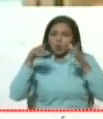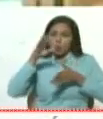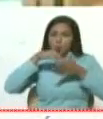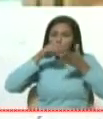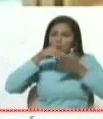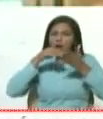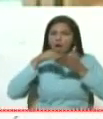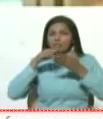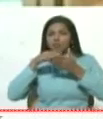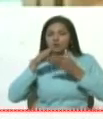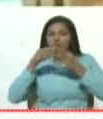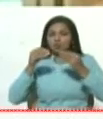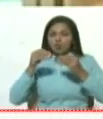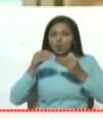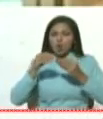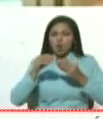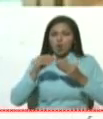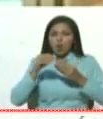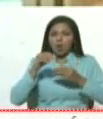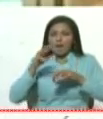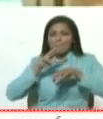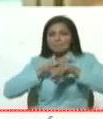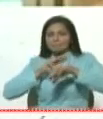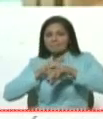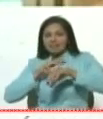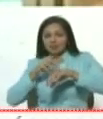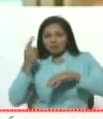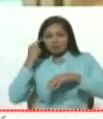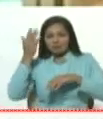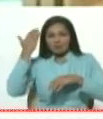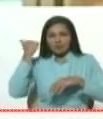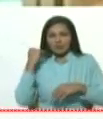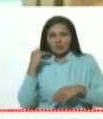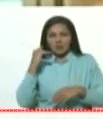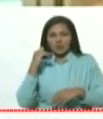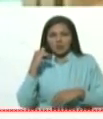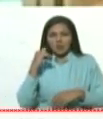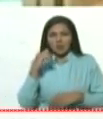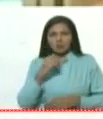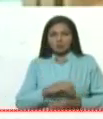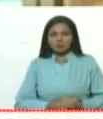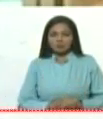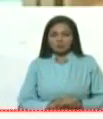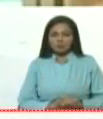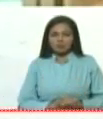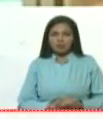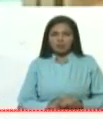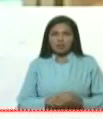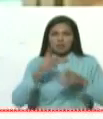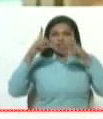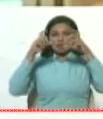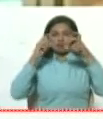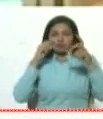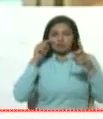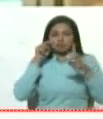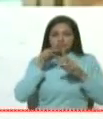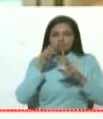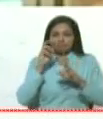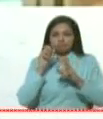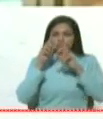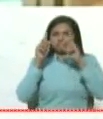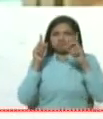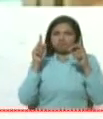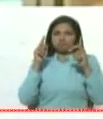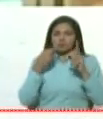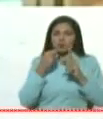figuras, de las pinturas de José Gregorio Hernández. Y en las fotos suceden cosas más allá de lo normal. No digo